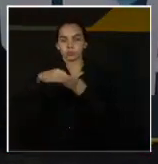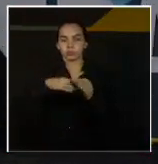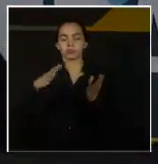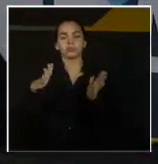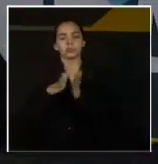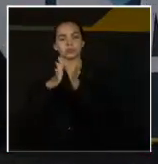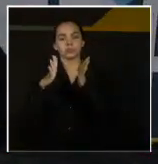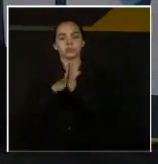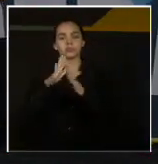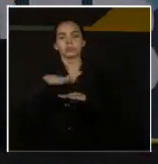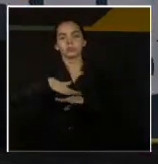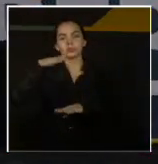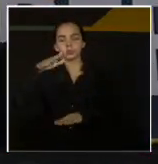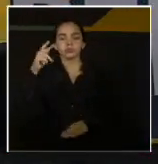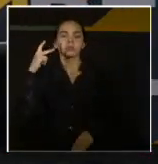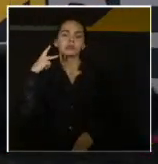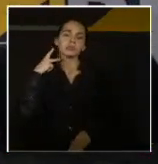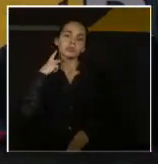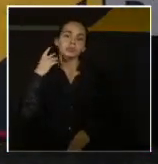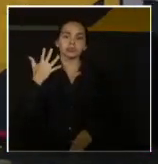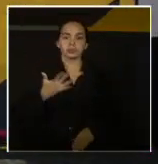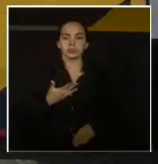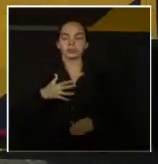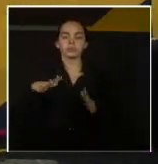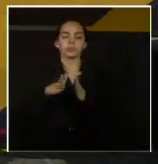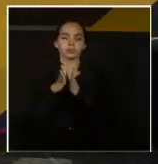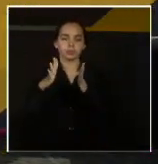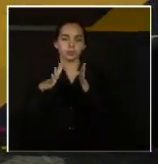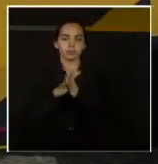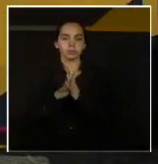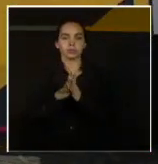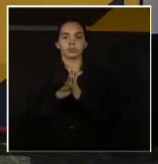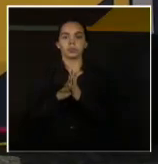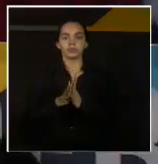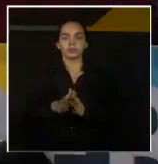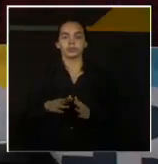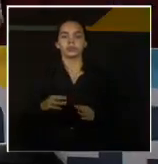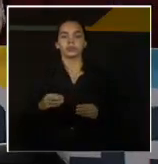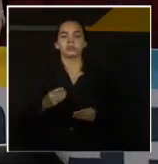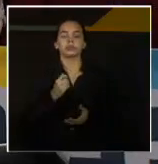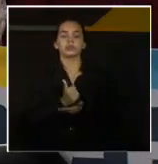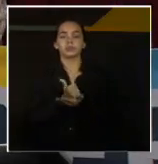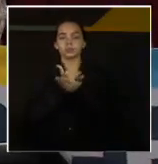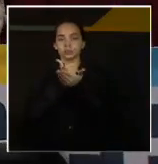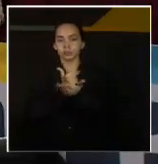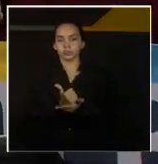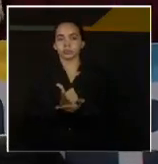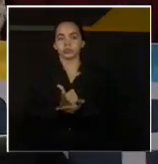más en la política, tienen que participar más en las soluciones. Y eso es precisamente lo que yo estoy